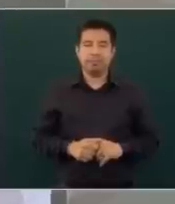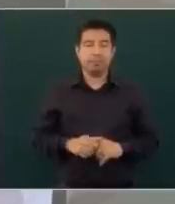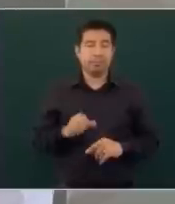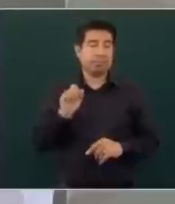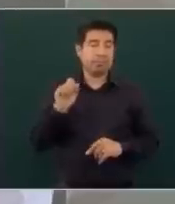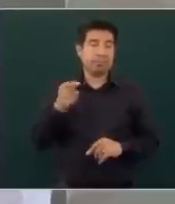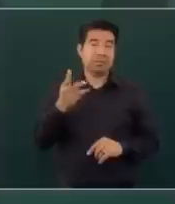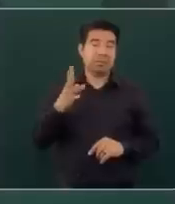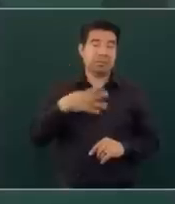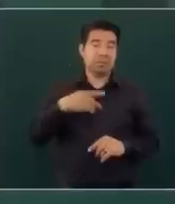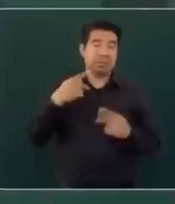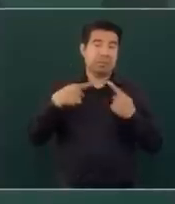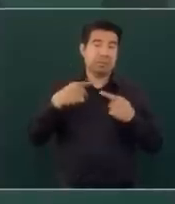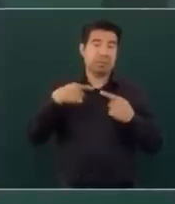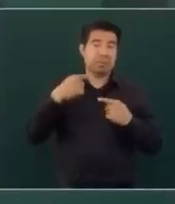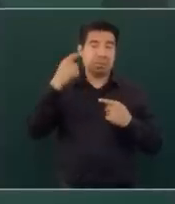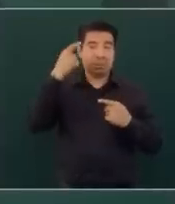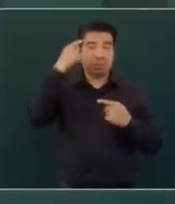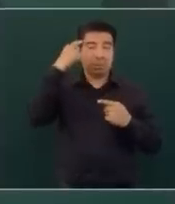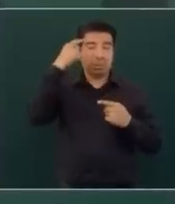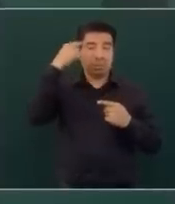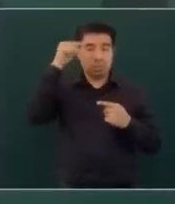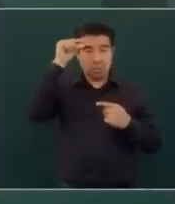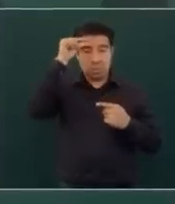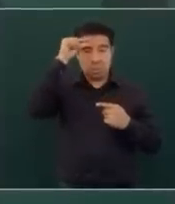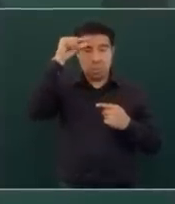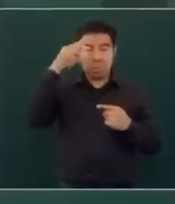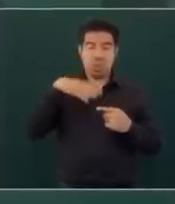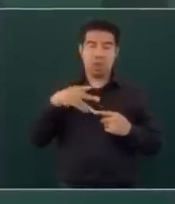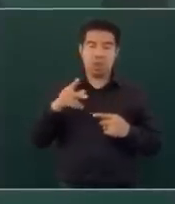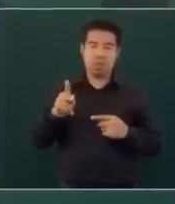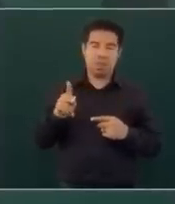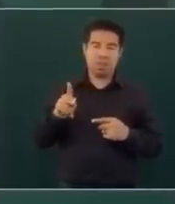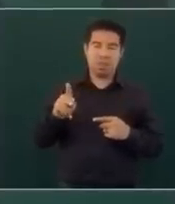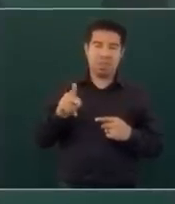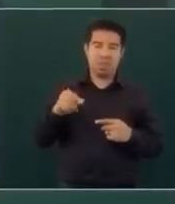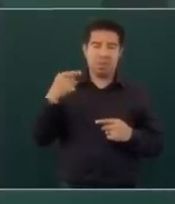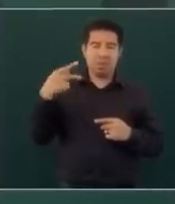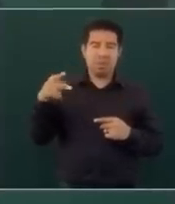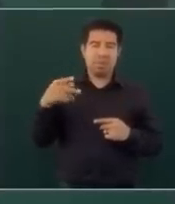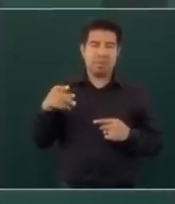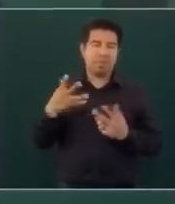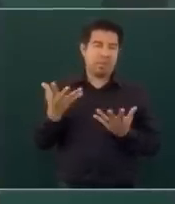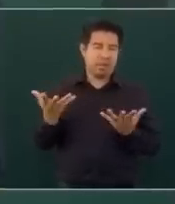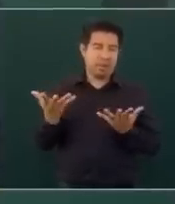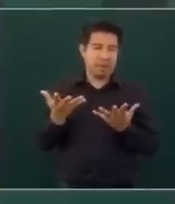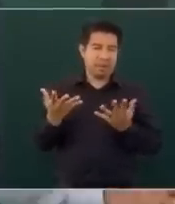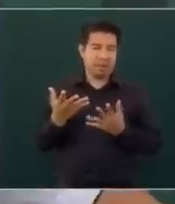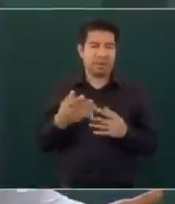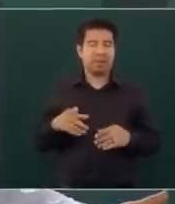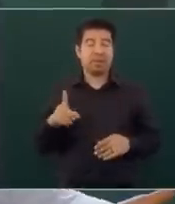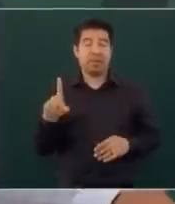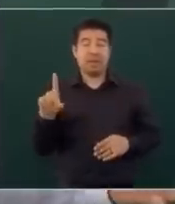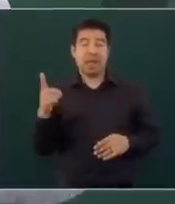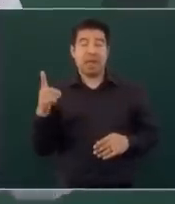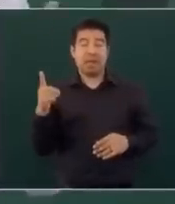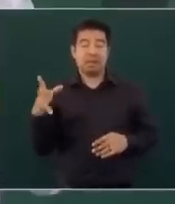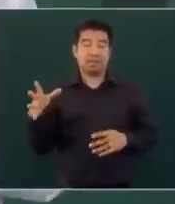pseudointelectuales o académicos de la derecha, que antes